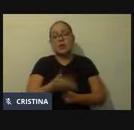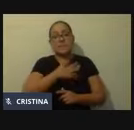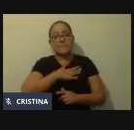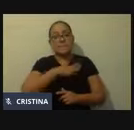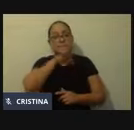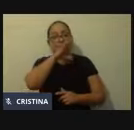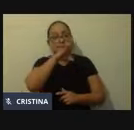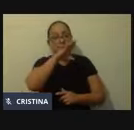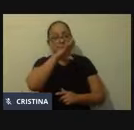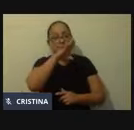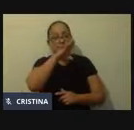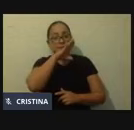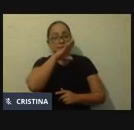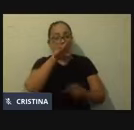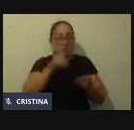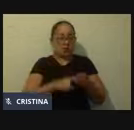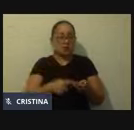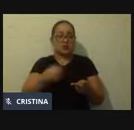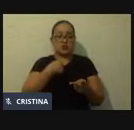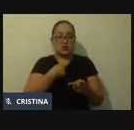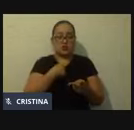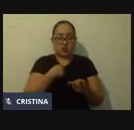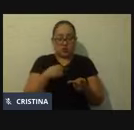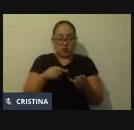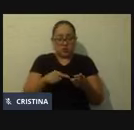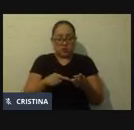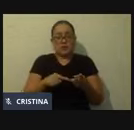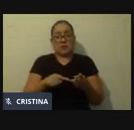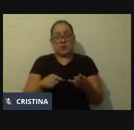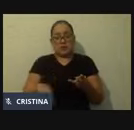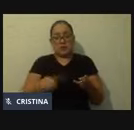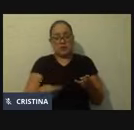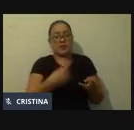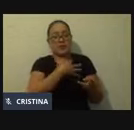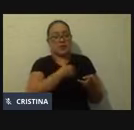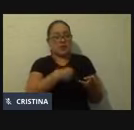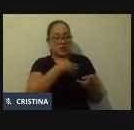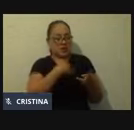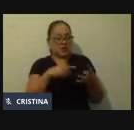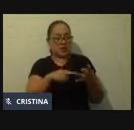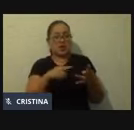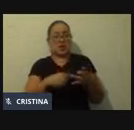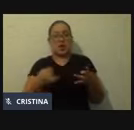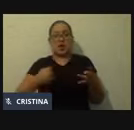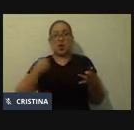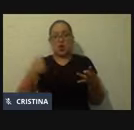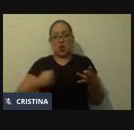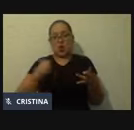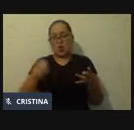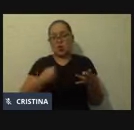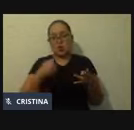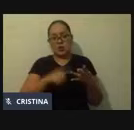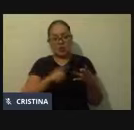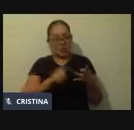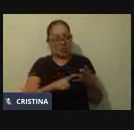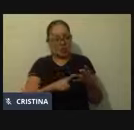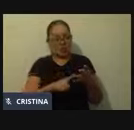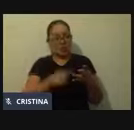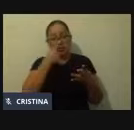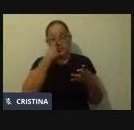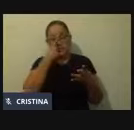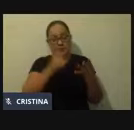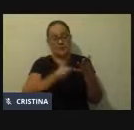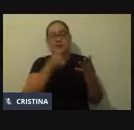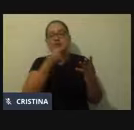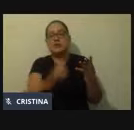que es baby boomer, yo que soy generación X, mi hija que es generación Z, mi hijo